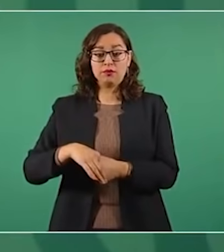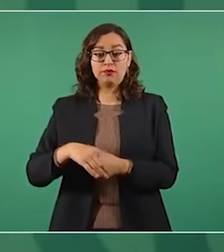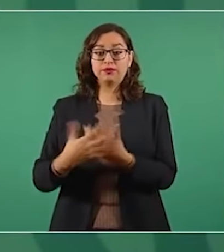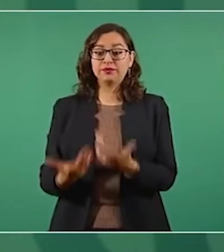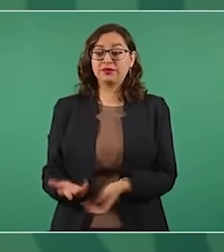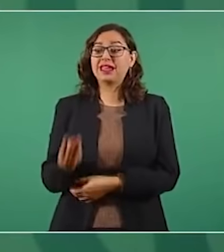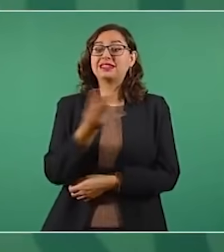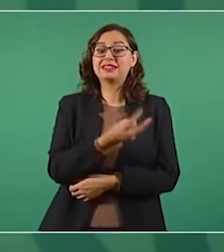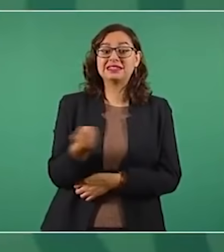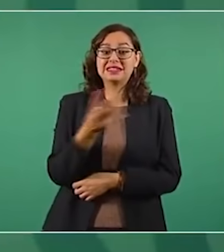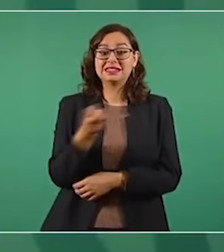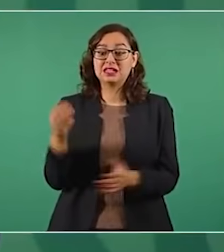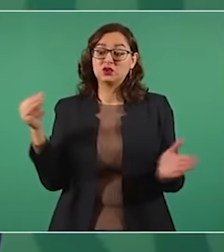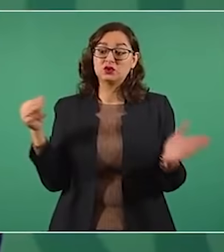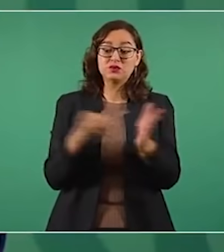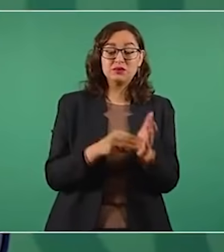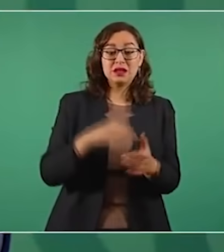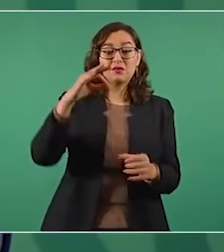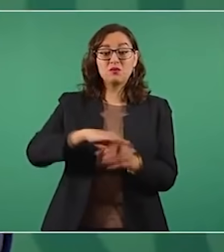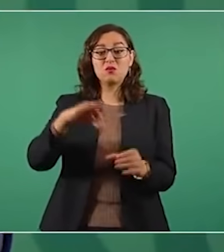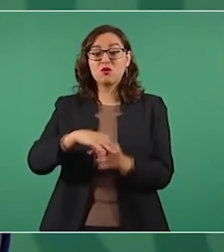Calderón 300,000 votos falsos.